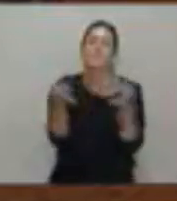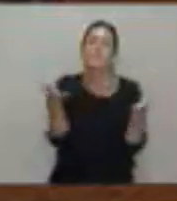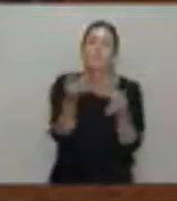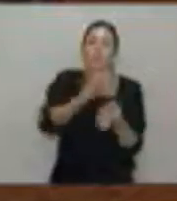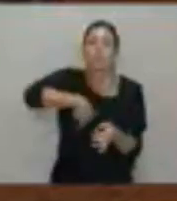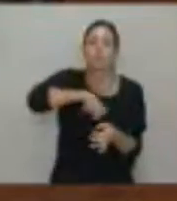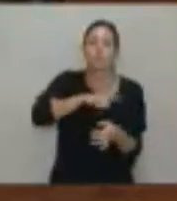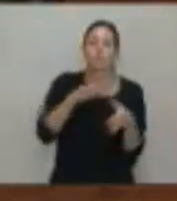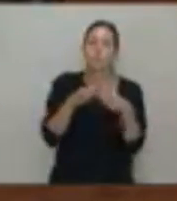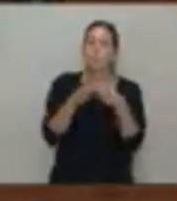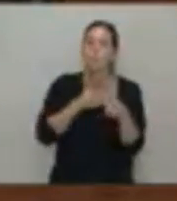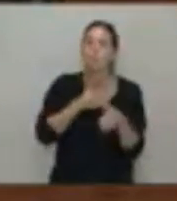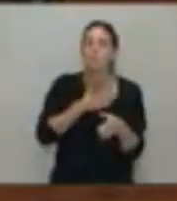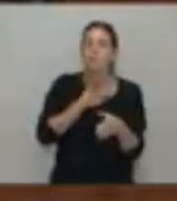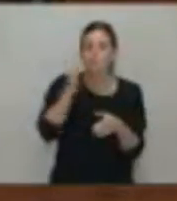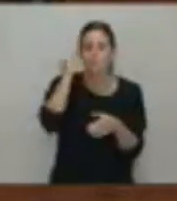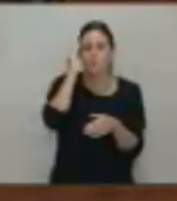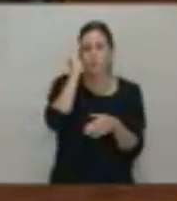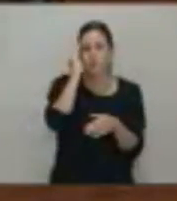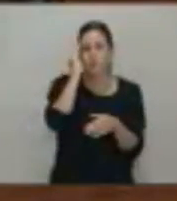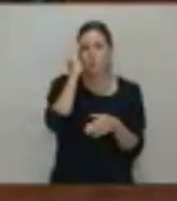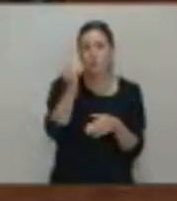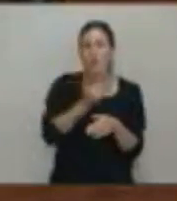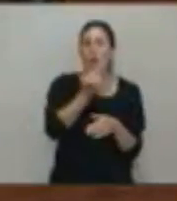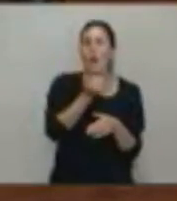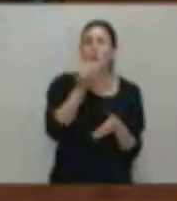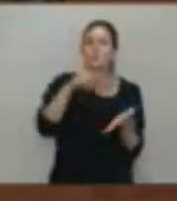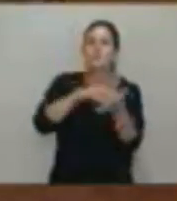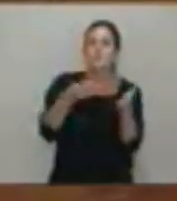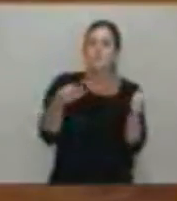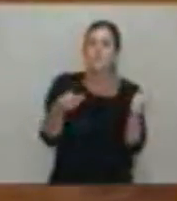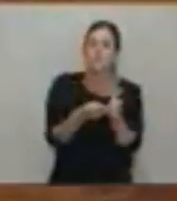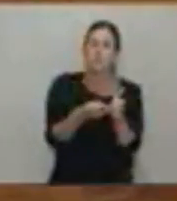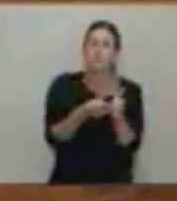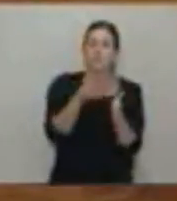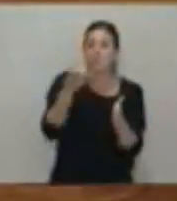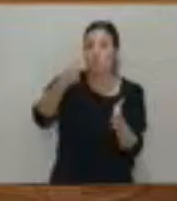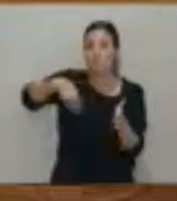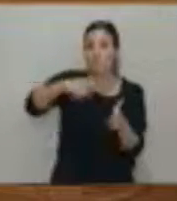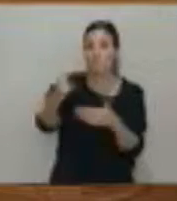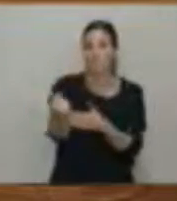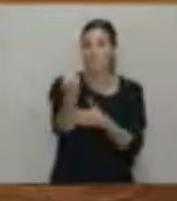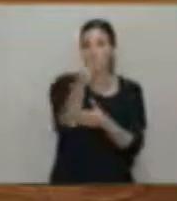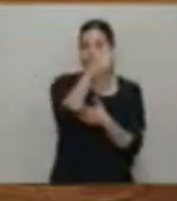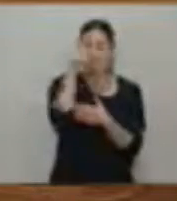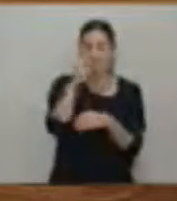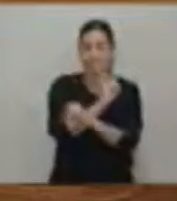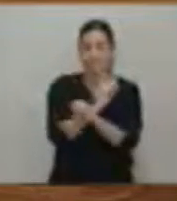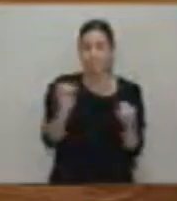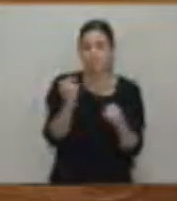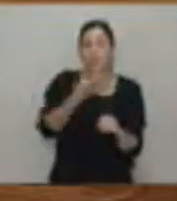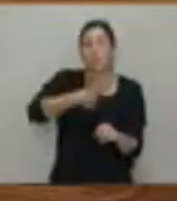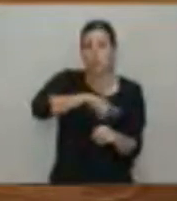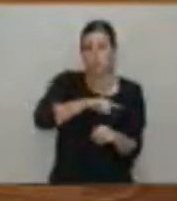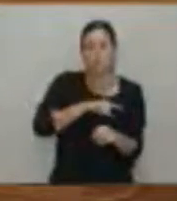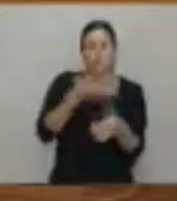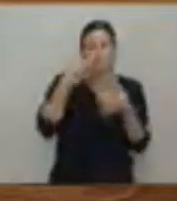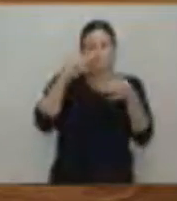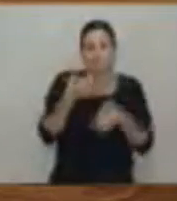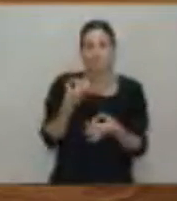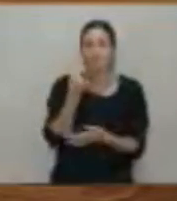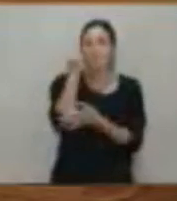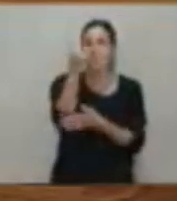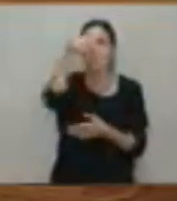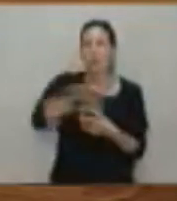la concebimos como aquel sistema que, por cierto, ustedes no apoyaron en Madrid y que nosotros seguramente apoyaremos aquí.